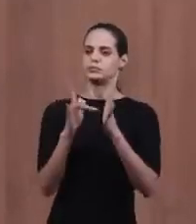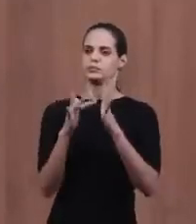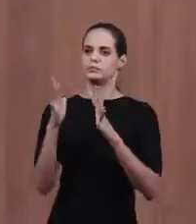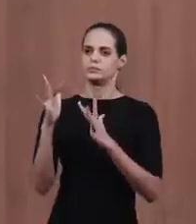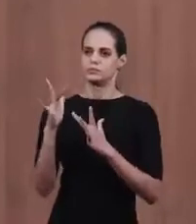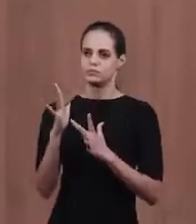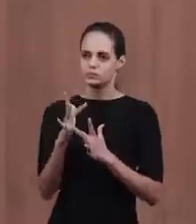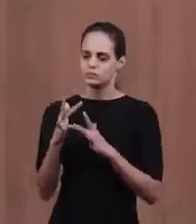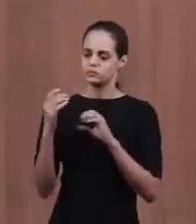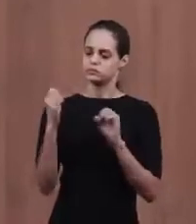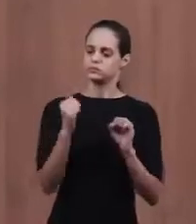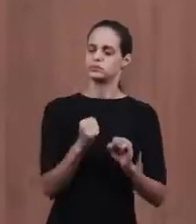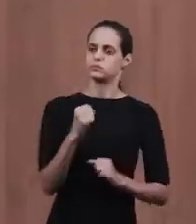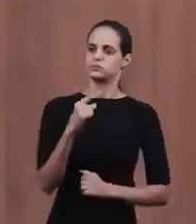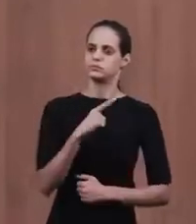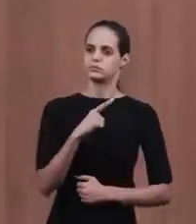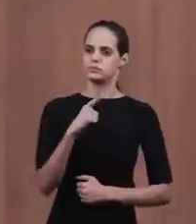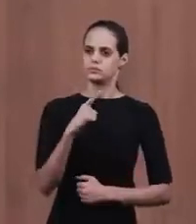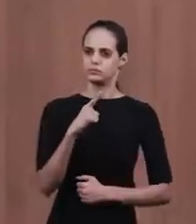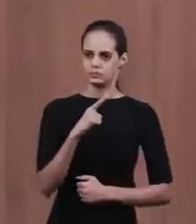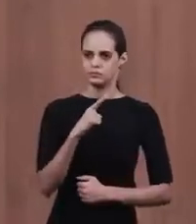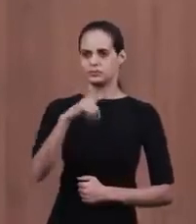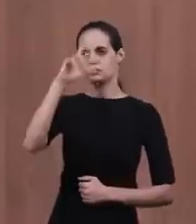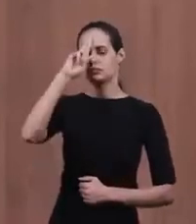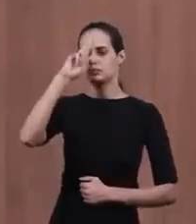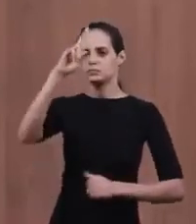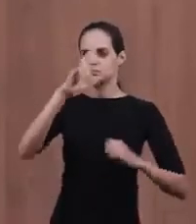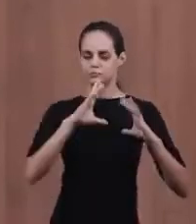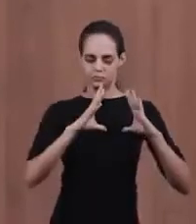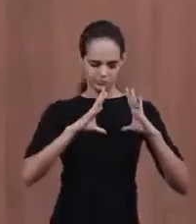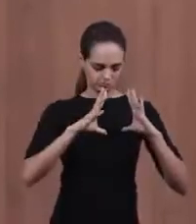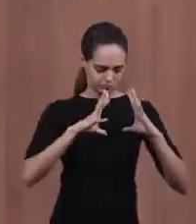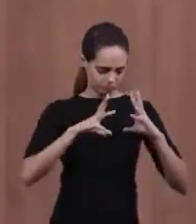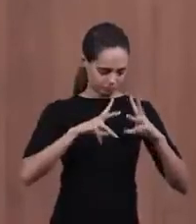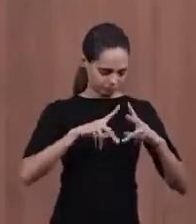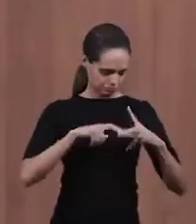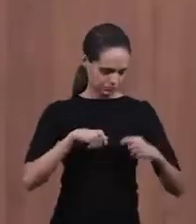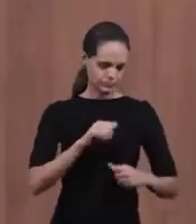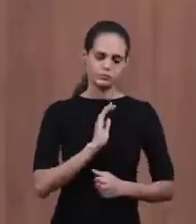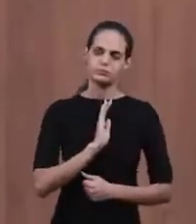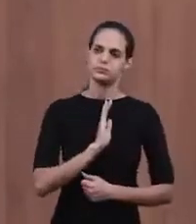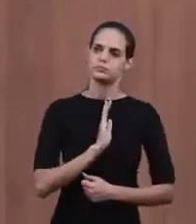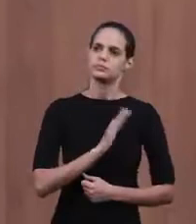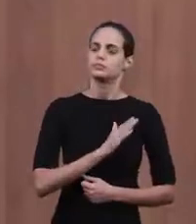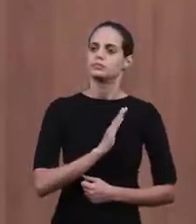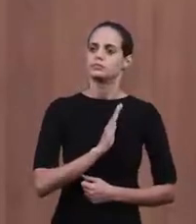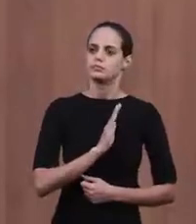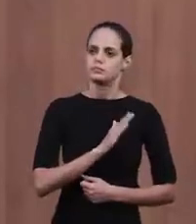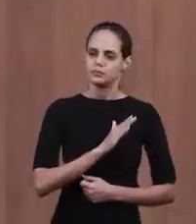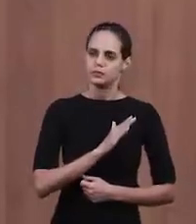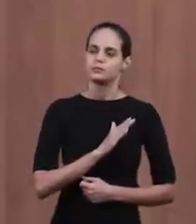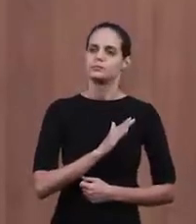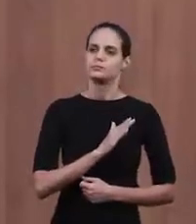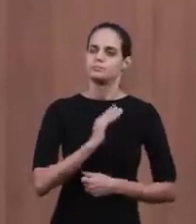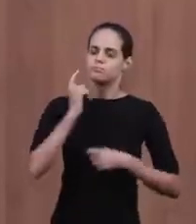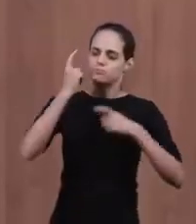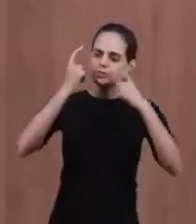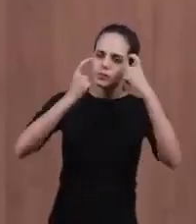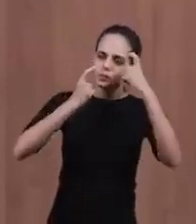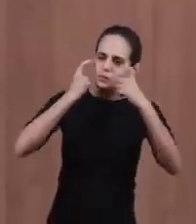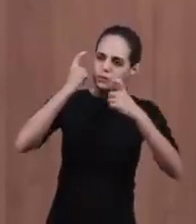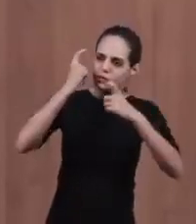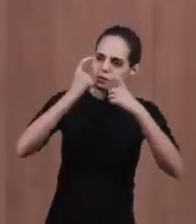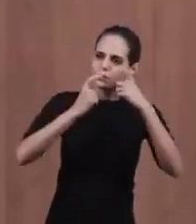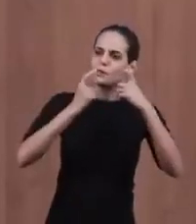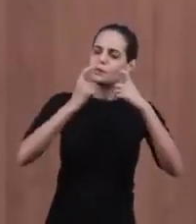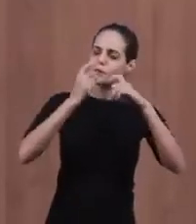poder que hay en la sangre de Jesús, para que, Señor, purifiques nuestro corazón, retires